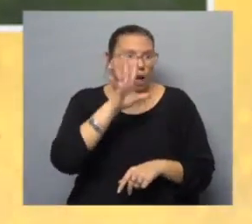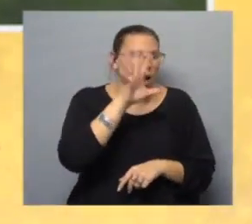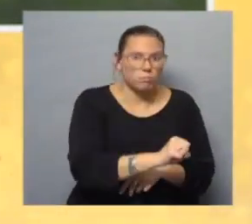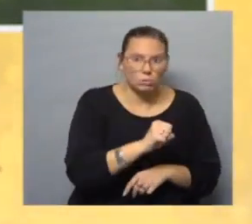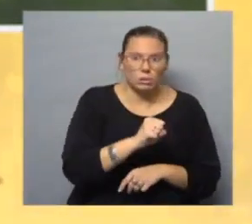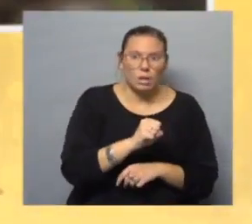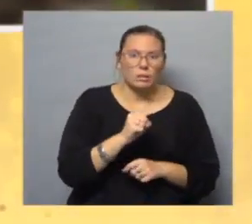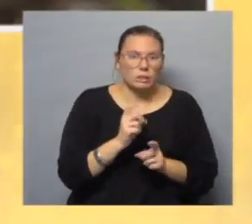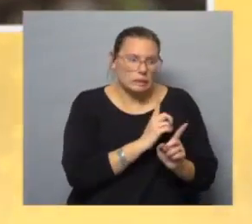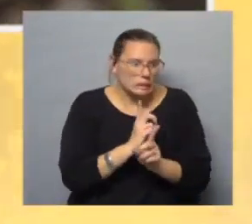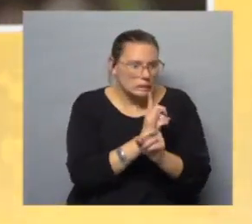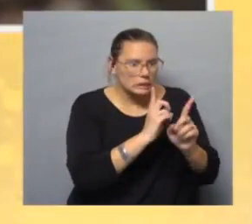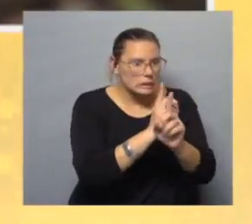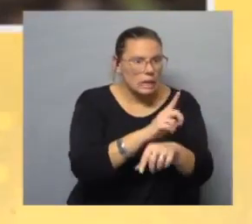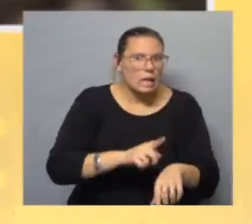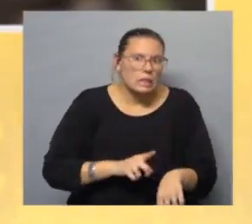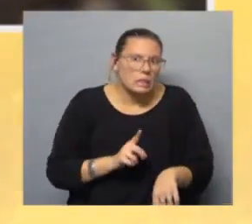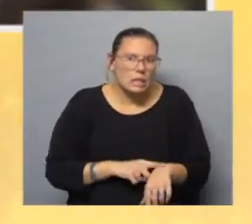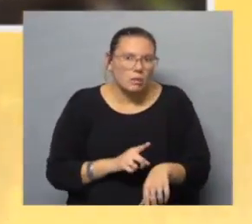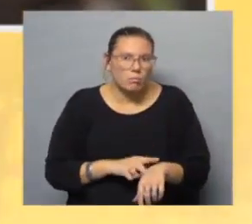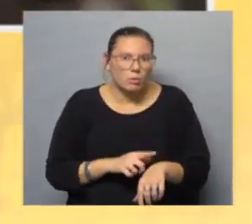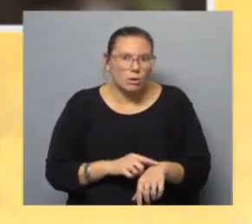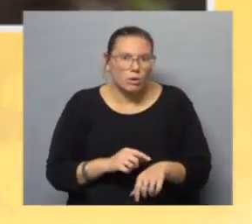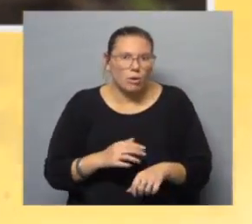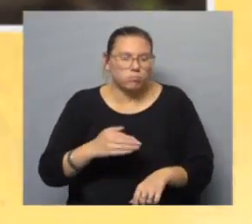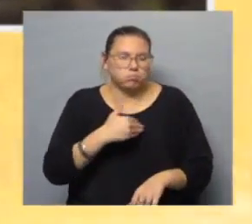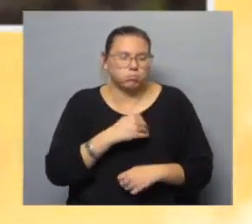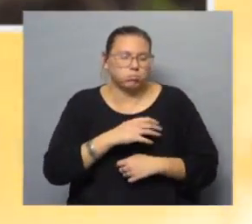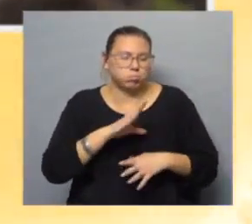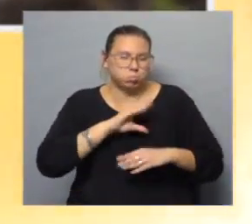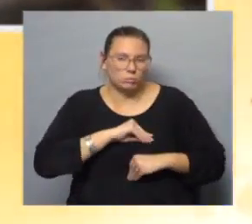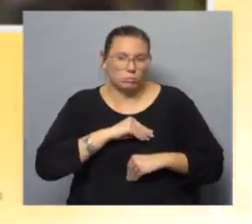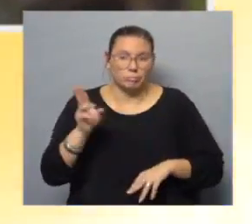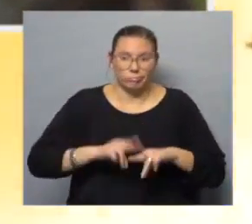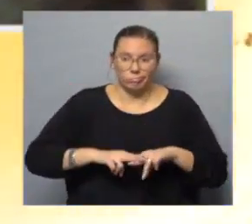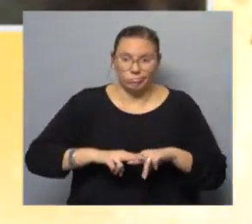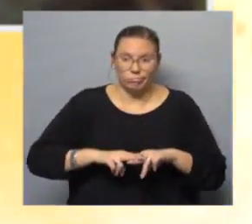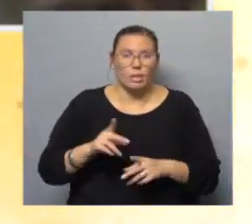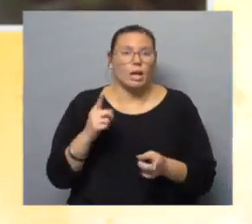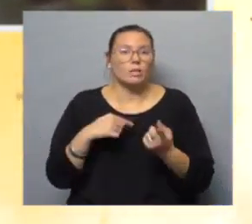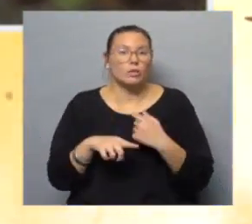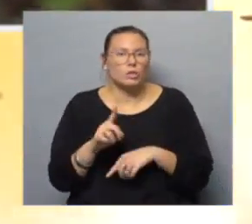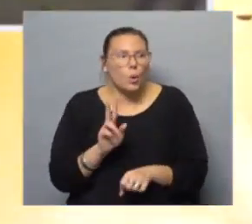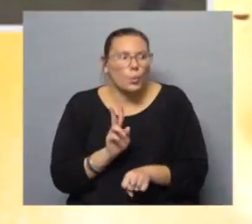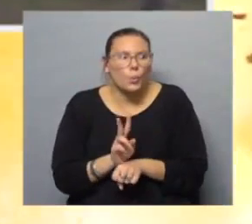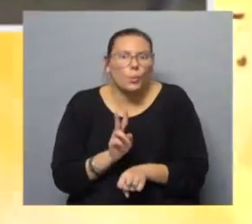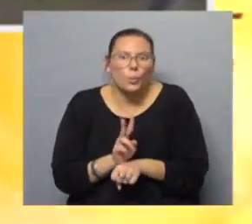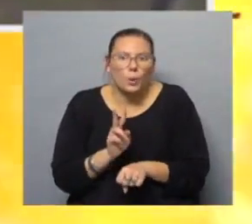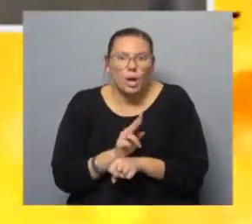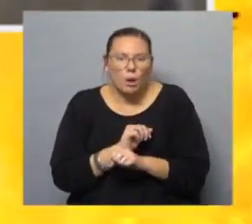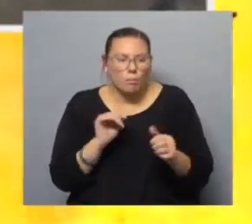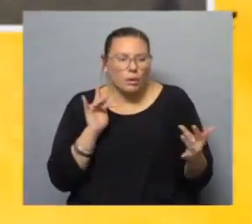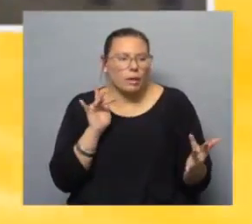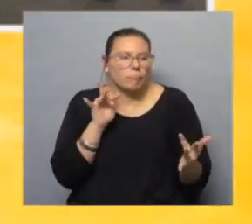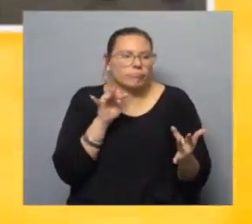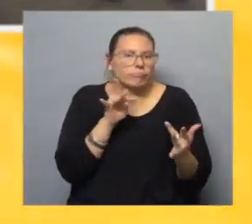sea, si se los persigue durante mucho tiempo, generan un paro cardíaco y se mueren, ¿no? Entonces hay que tener muchísimo cuidado para acercarse a